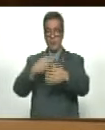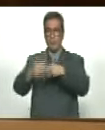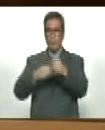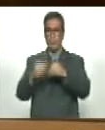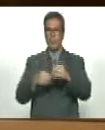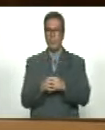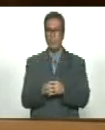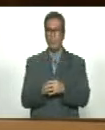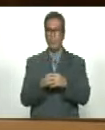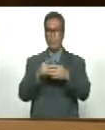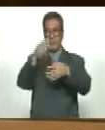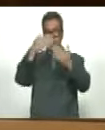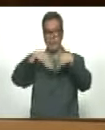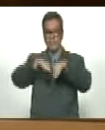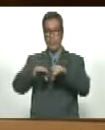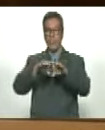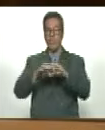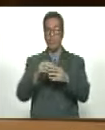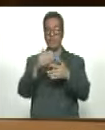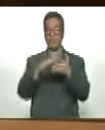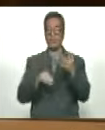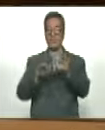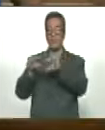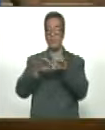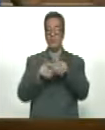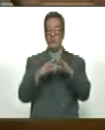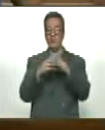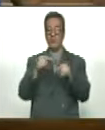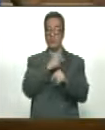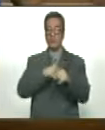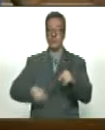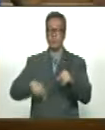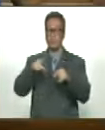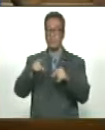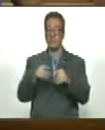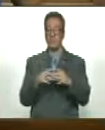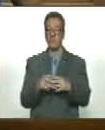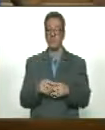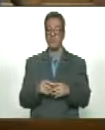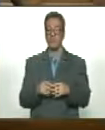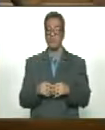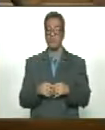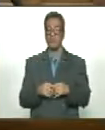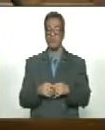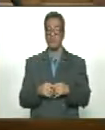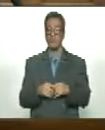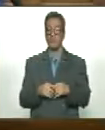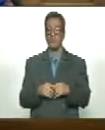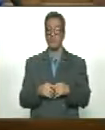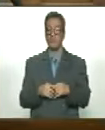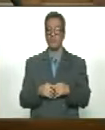correspondiente. Siguiente punto de la cuenta, ciudadana secretaria. Es todo de la cuenta, ciudadano presidente.